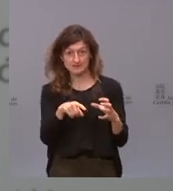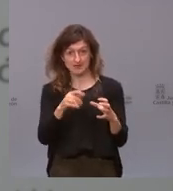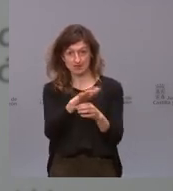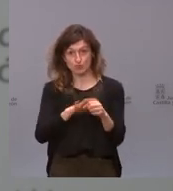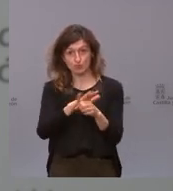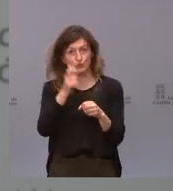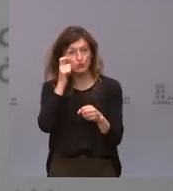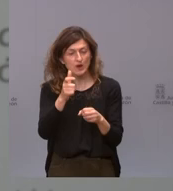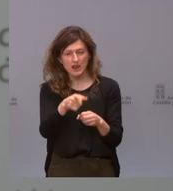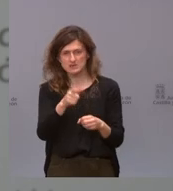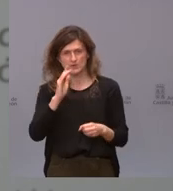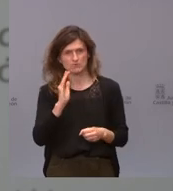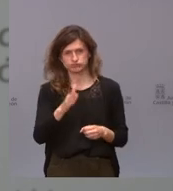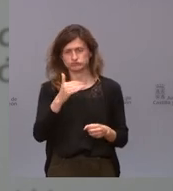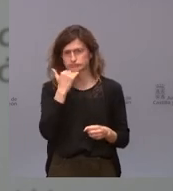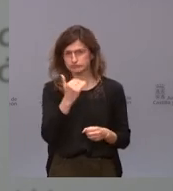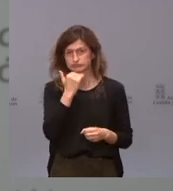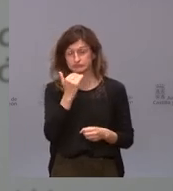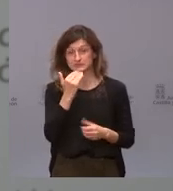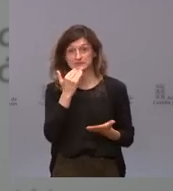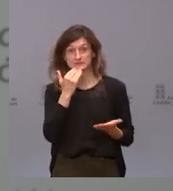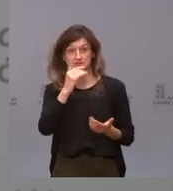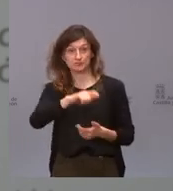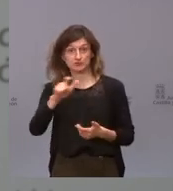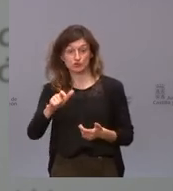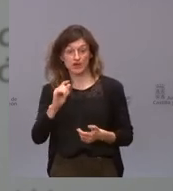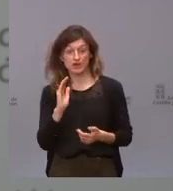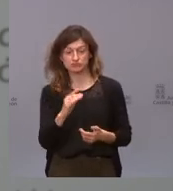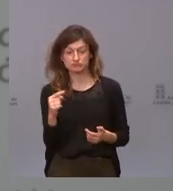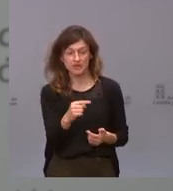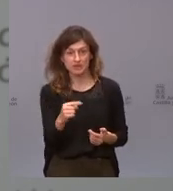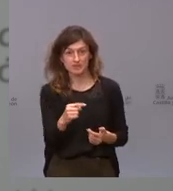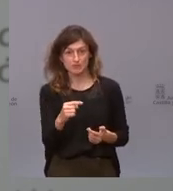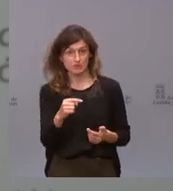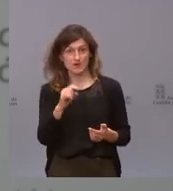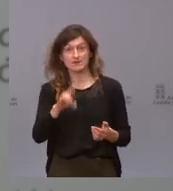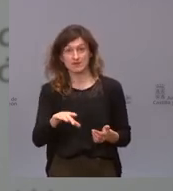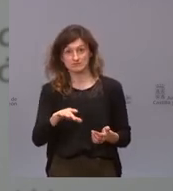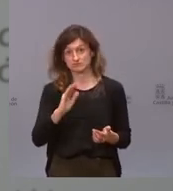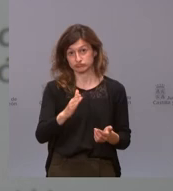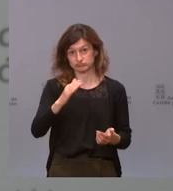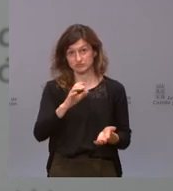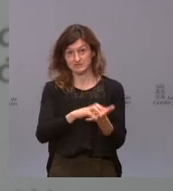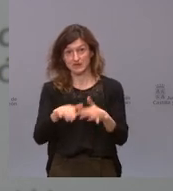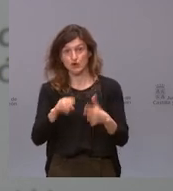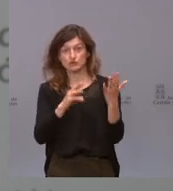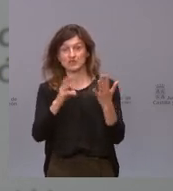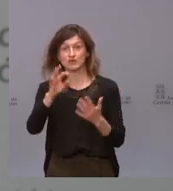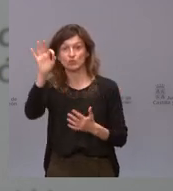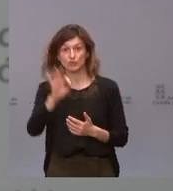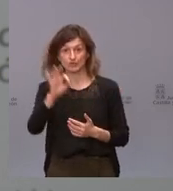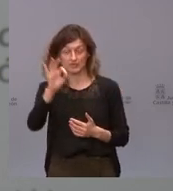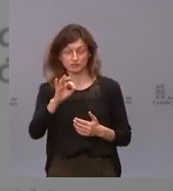tiene un efecto muy relevante y si alguien perjudica especialmente dentro de españa es a castilla y léon donde tenemos el 85 por ciento de la